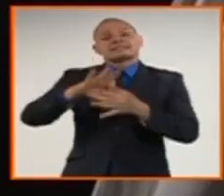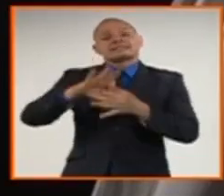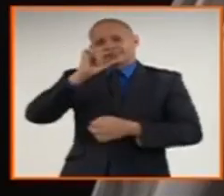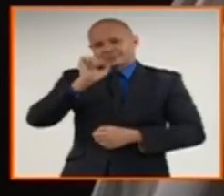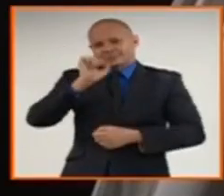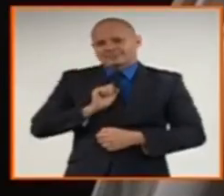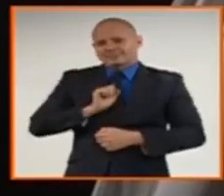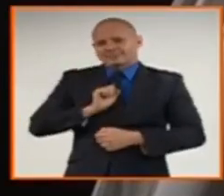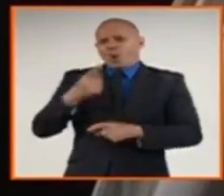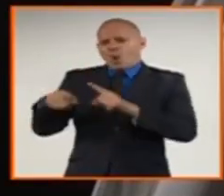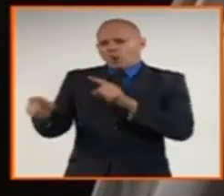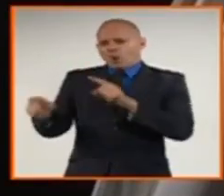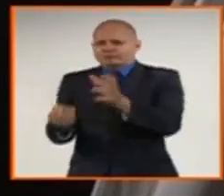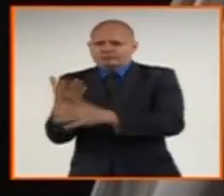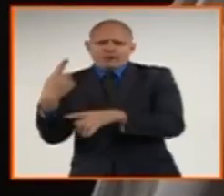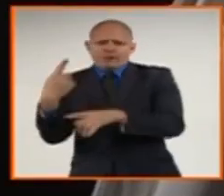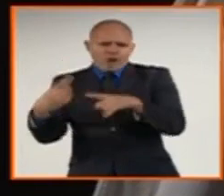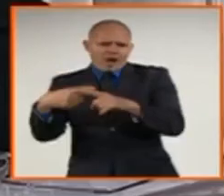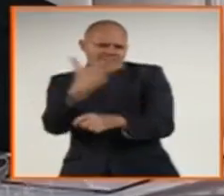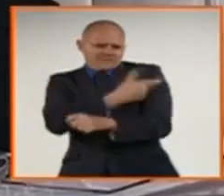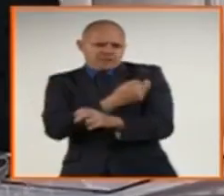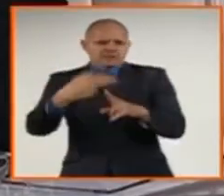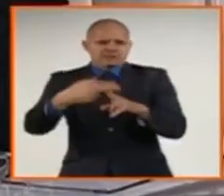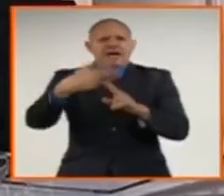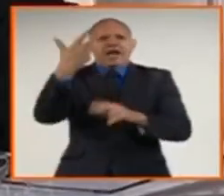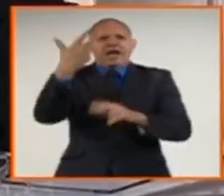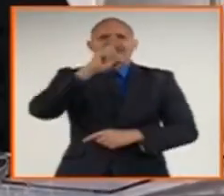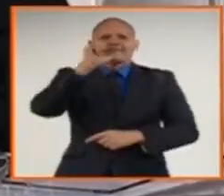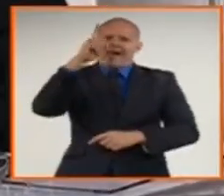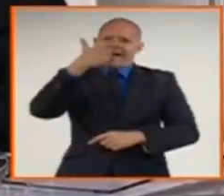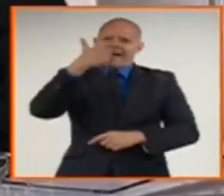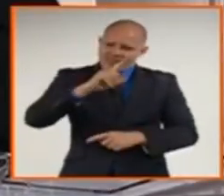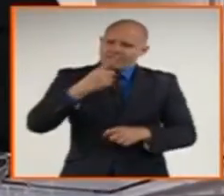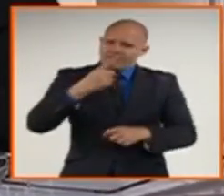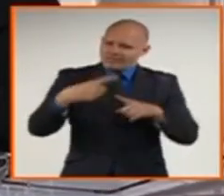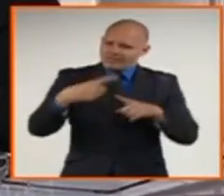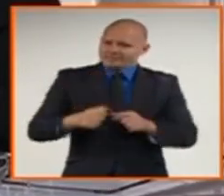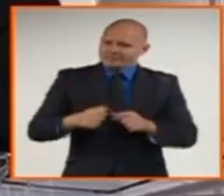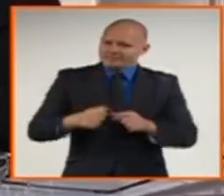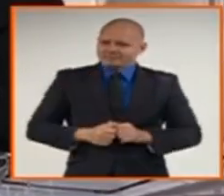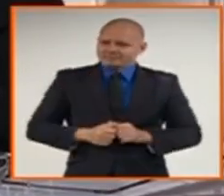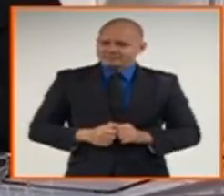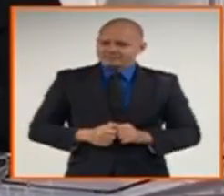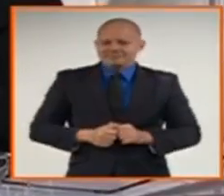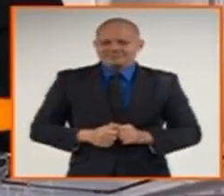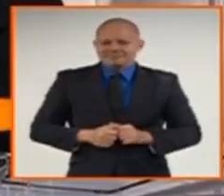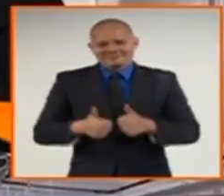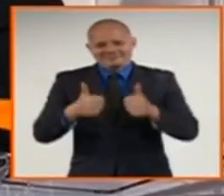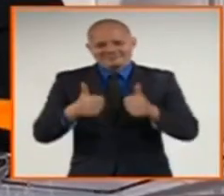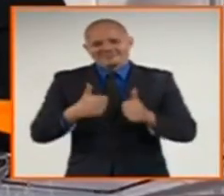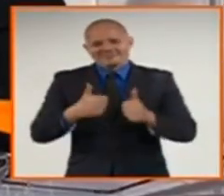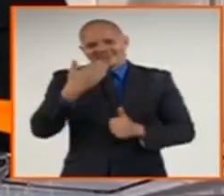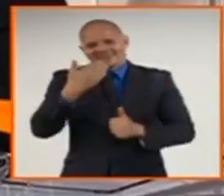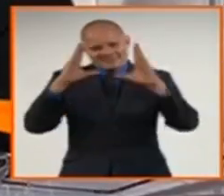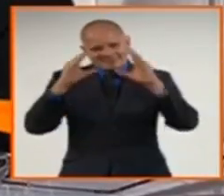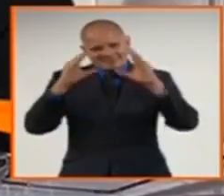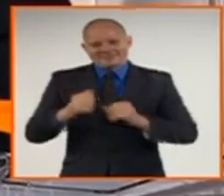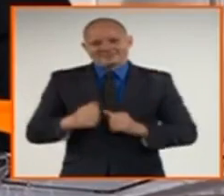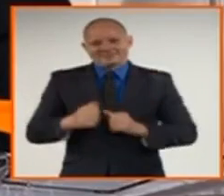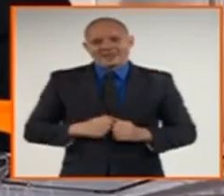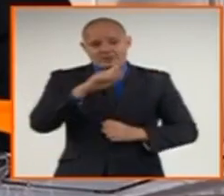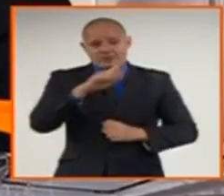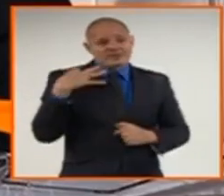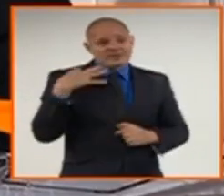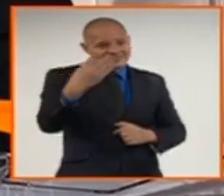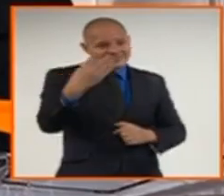de otras vacunas también. Sí, Aileen. Aileen, buenas noches. Nos complace mucho estar aquí también junto con